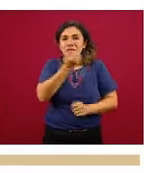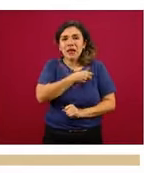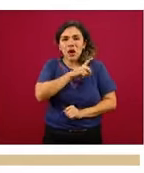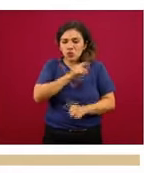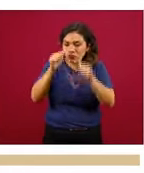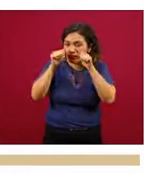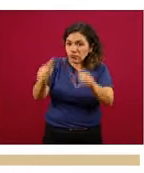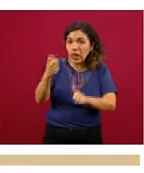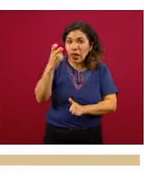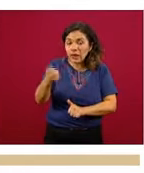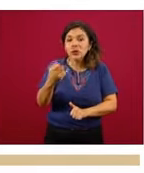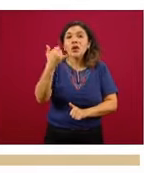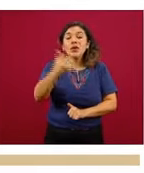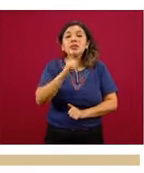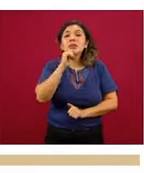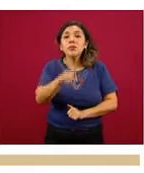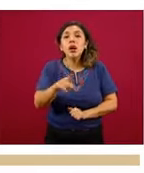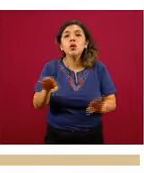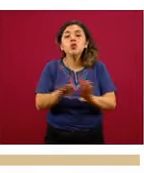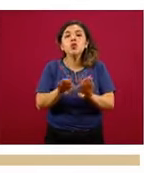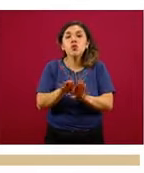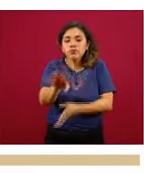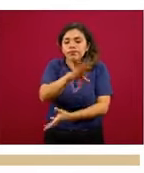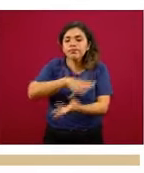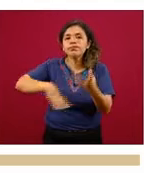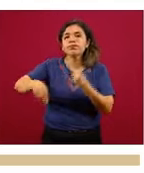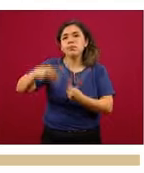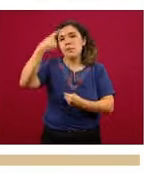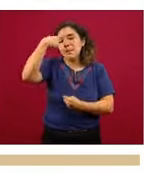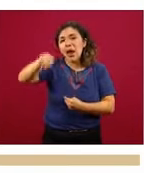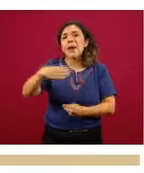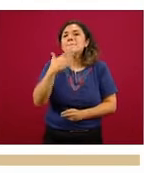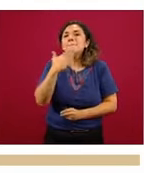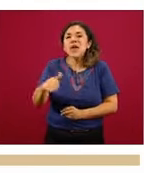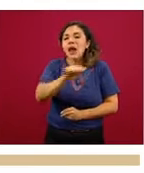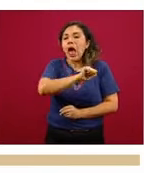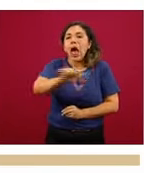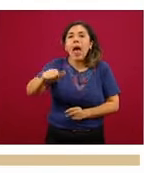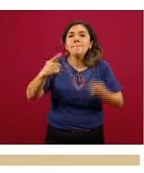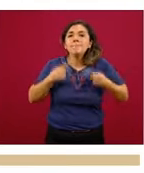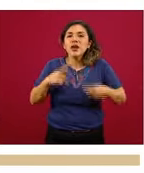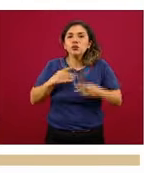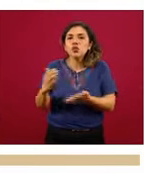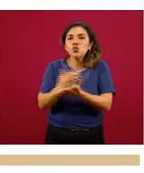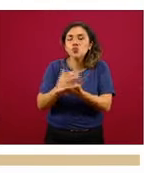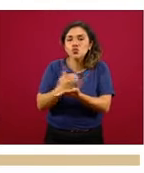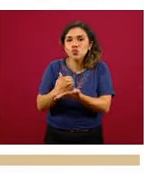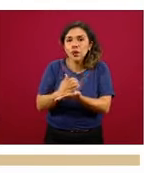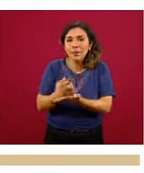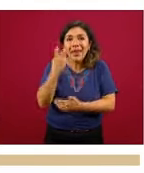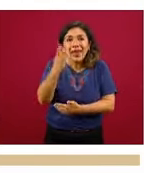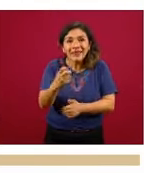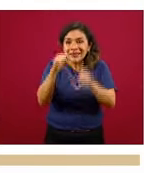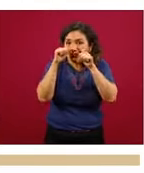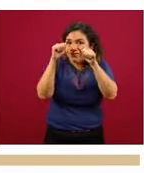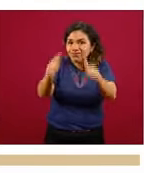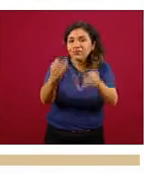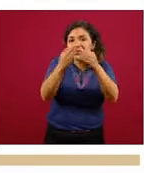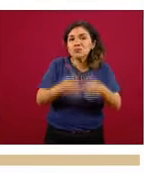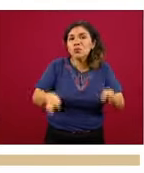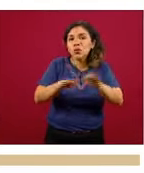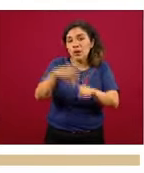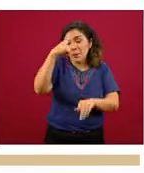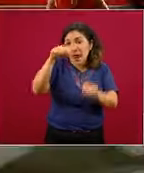salud y trasladarla hacia el bien de la persona. Tiene que tener este enfoque